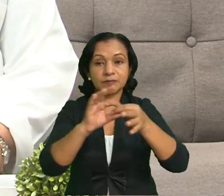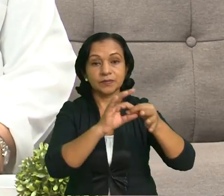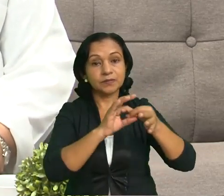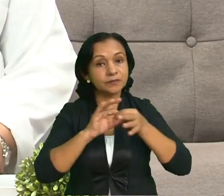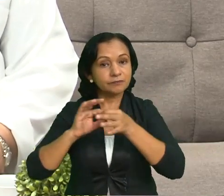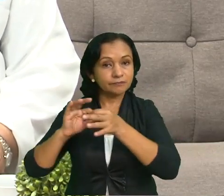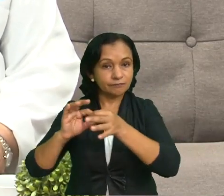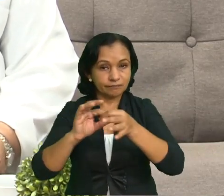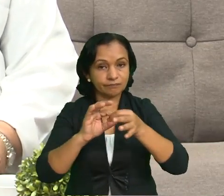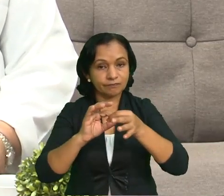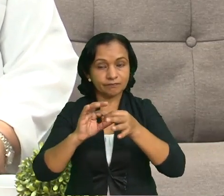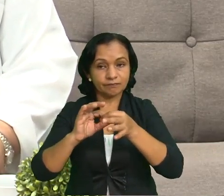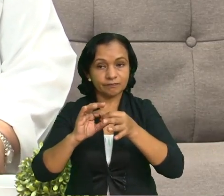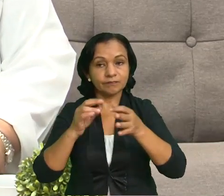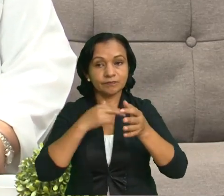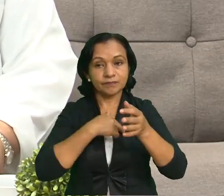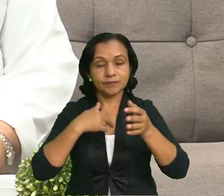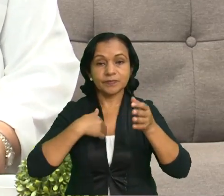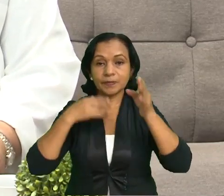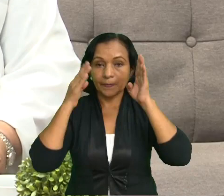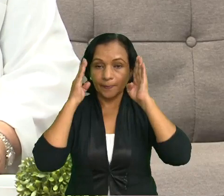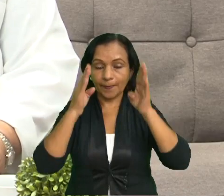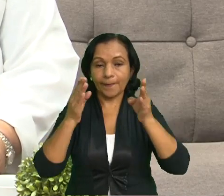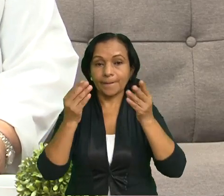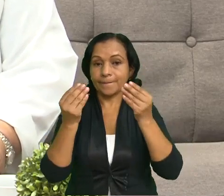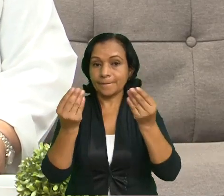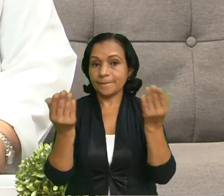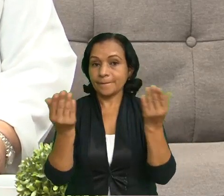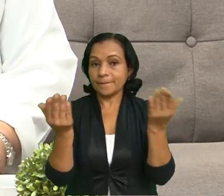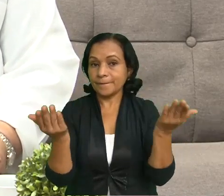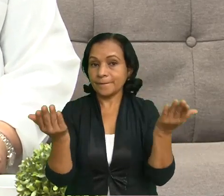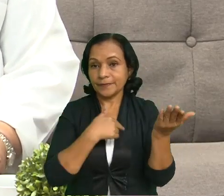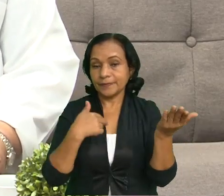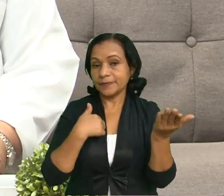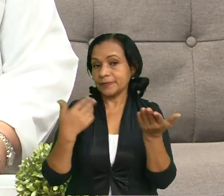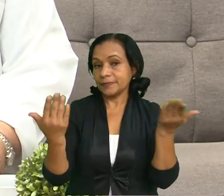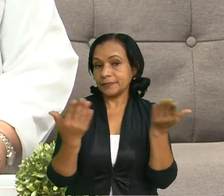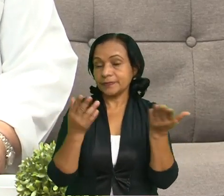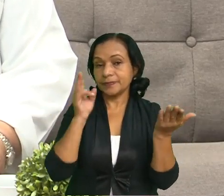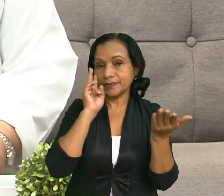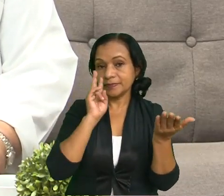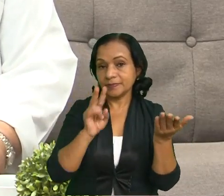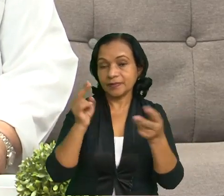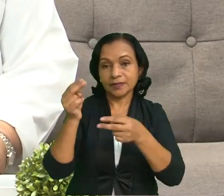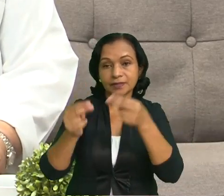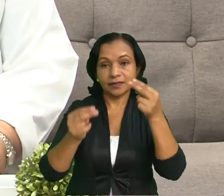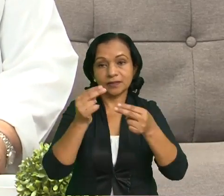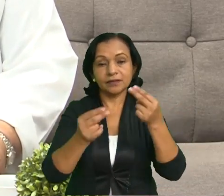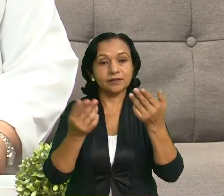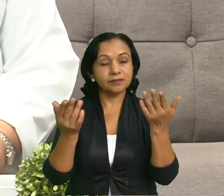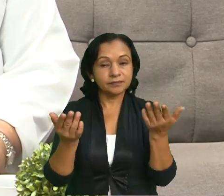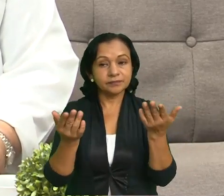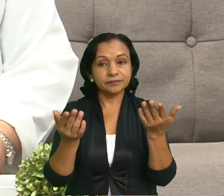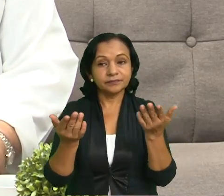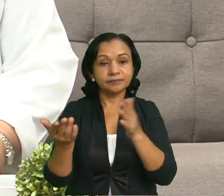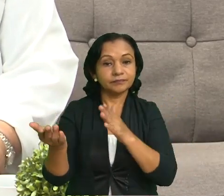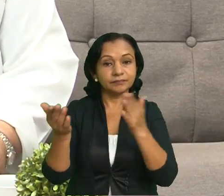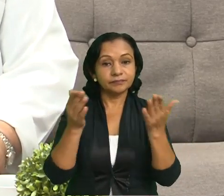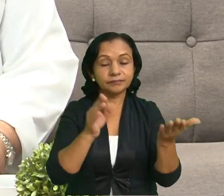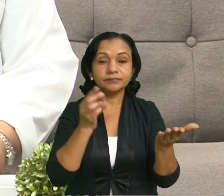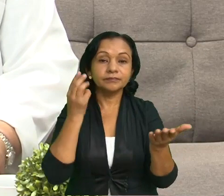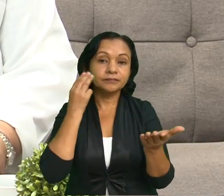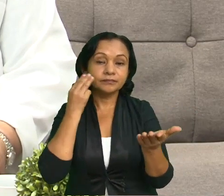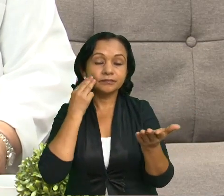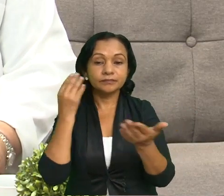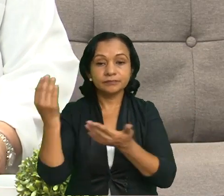solamente es decir aseguró la atención tanto miles de atención sino como de su impacto en indicadores tan claves como es la mortalidad materna-infantil